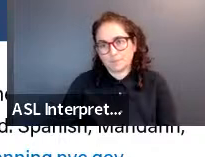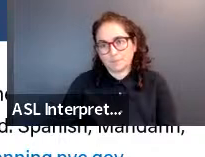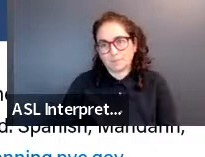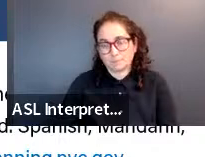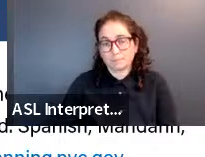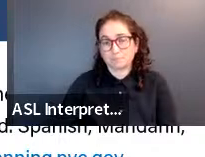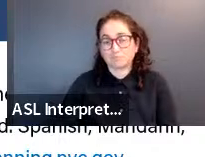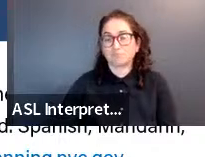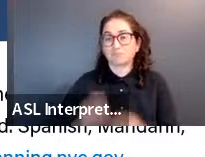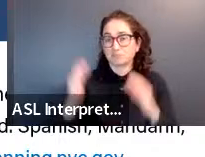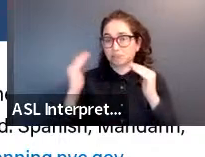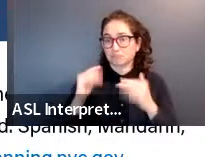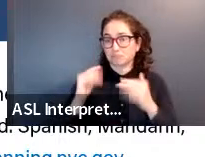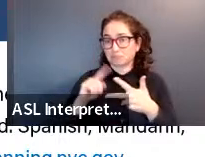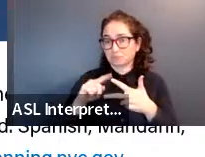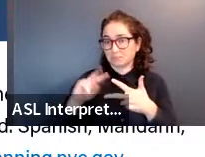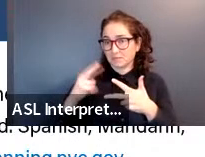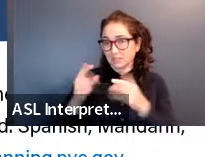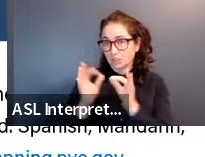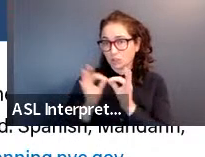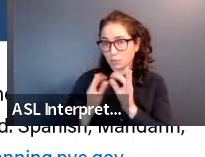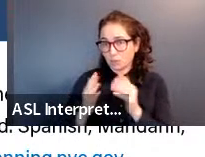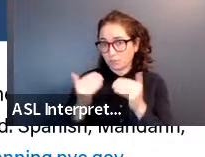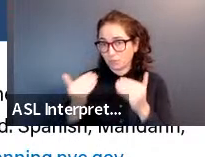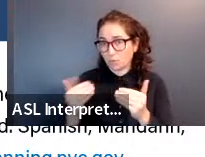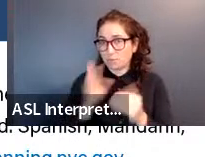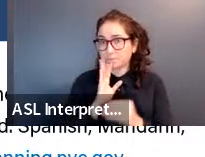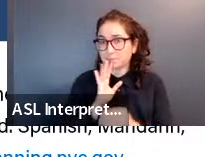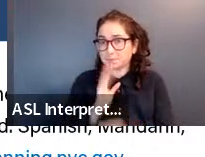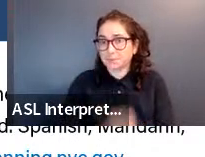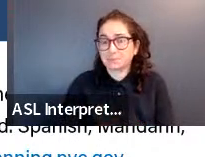The next interpreter, please share.